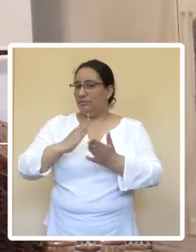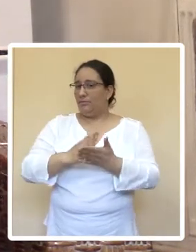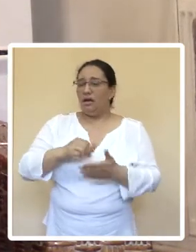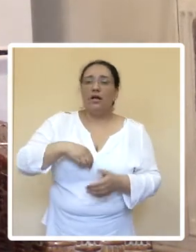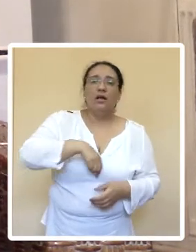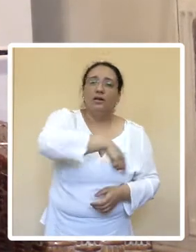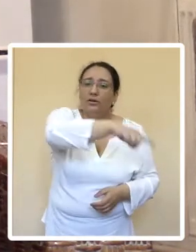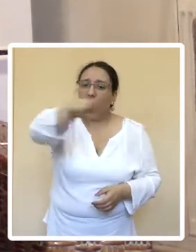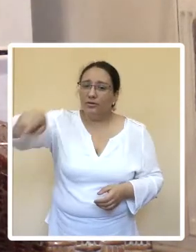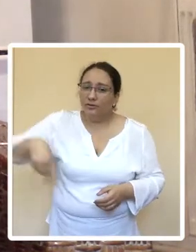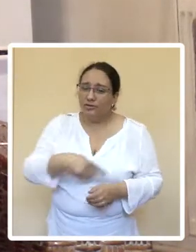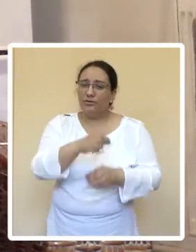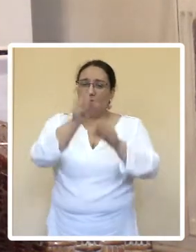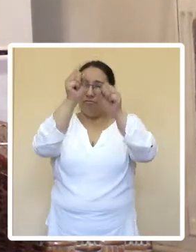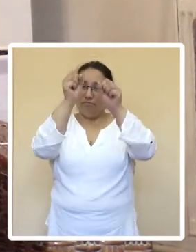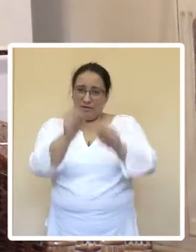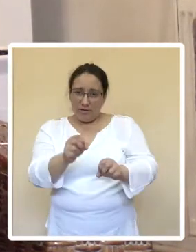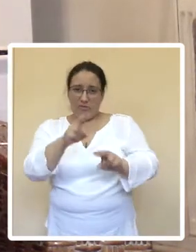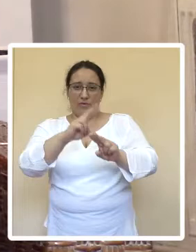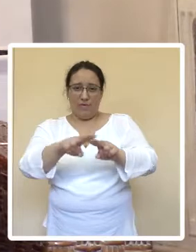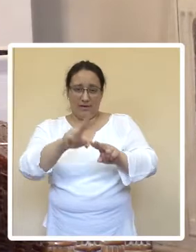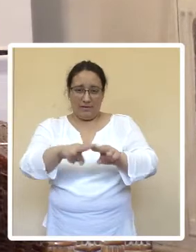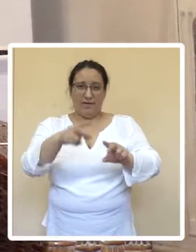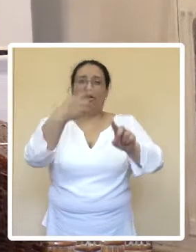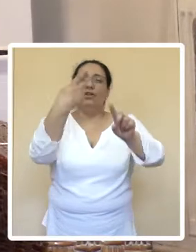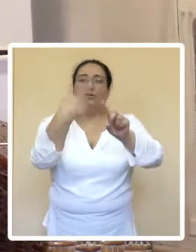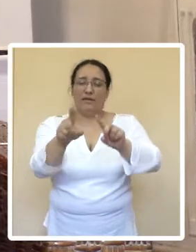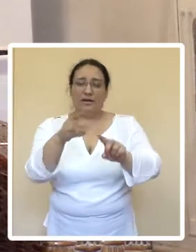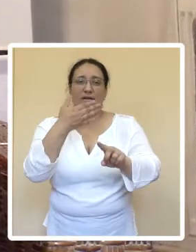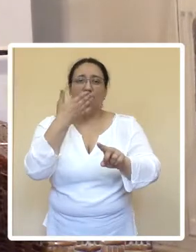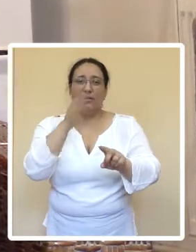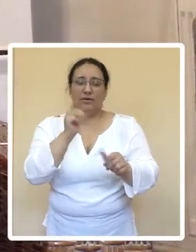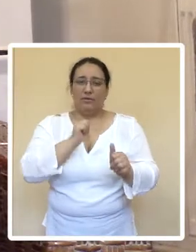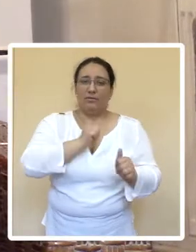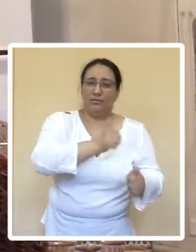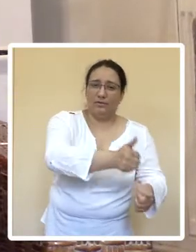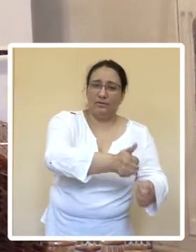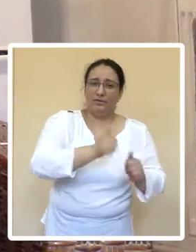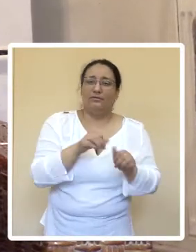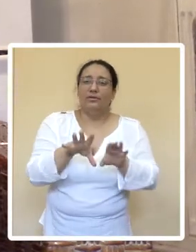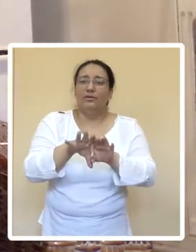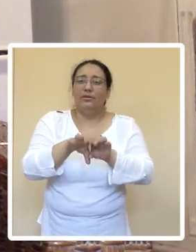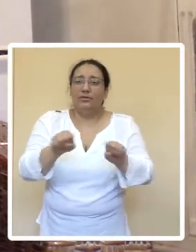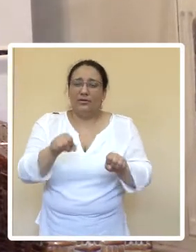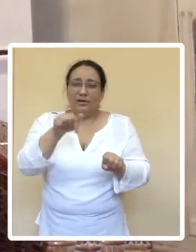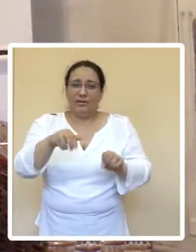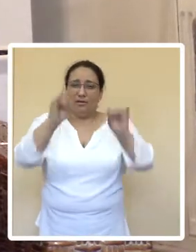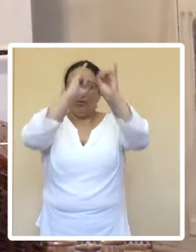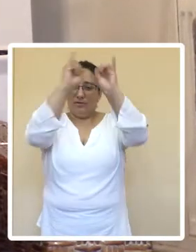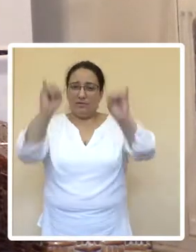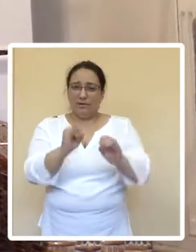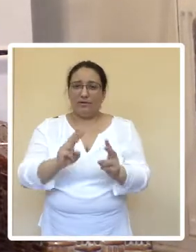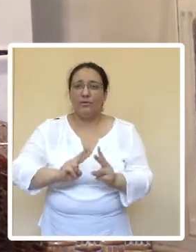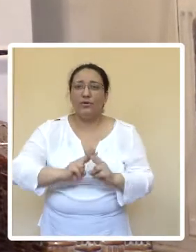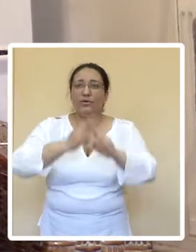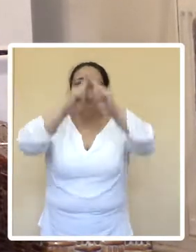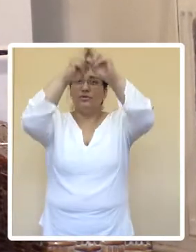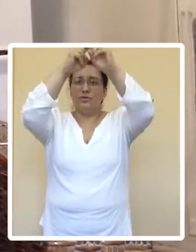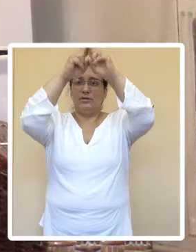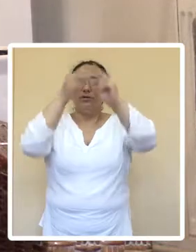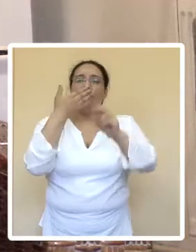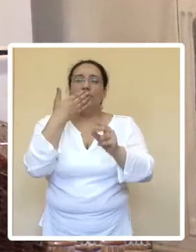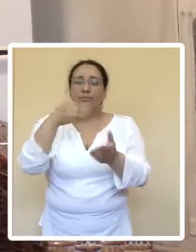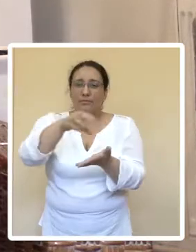nuestra vida diaria, podemos marcar la diferencia. Es un desafío, es un compromiso, y es la manera como estamos construyendo una mejor